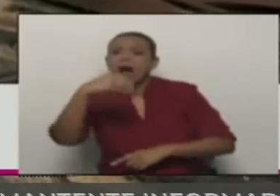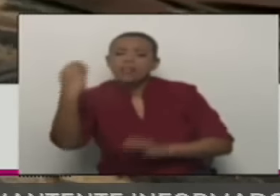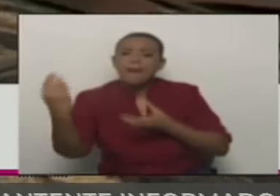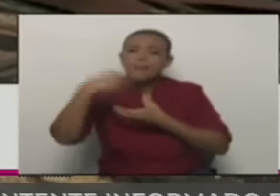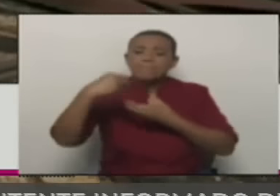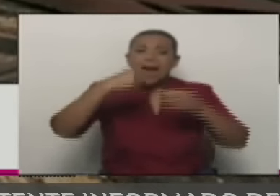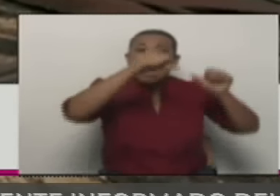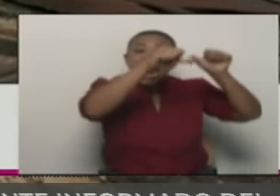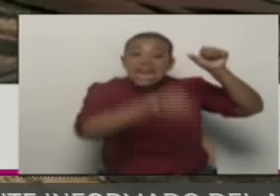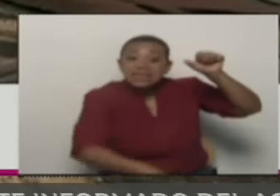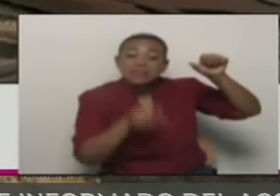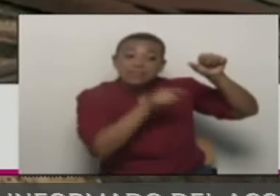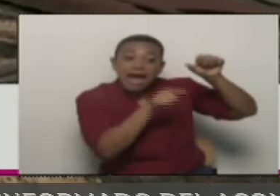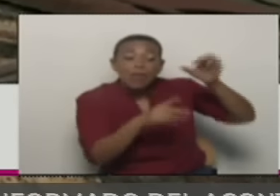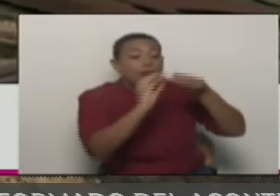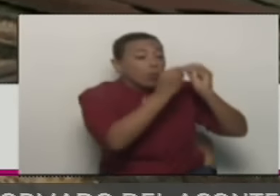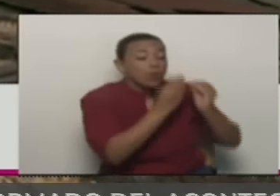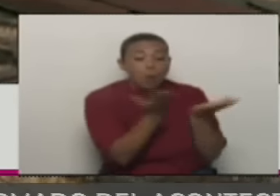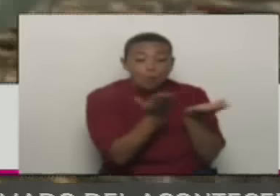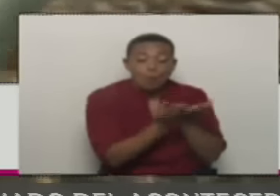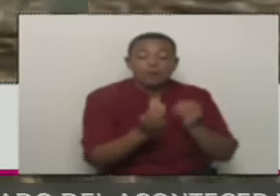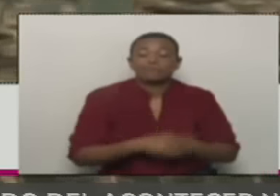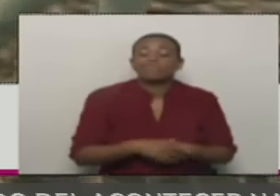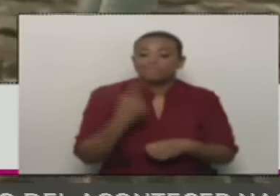incorporando al plan de recuperación.